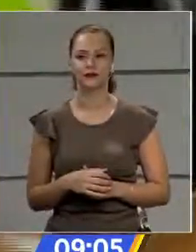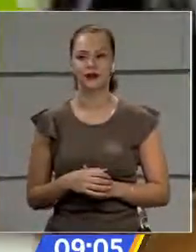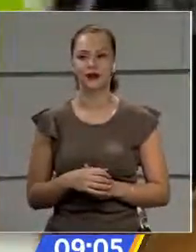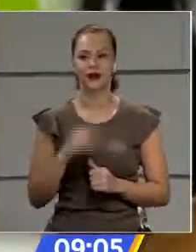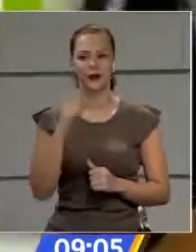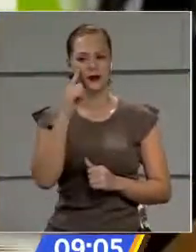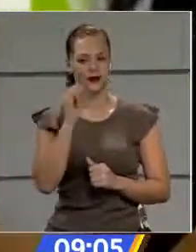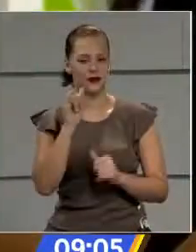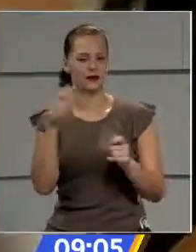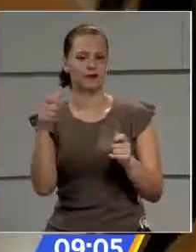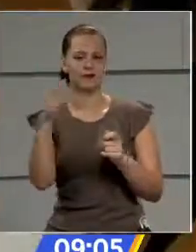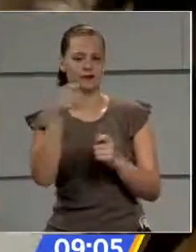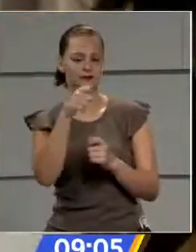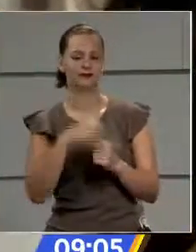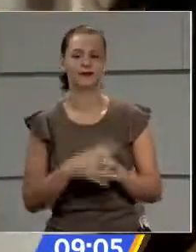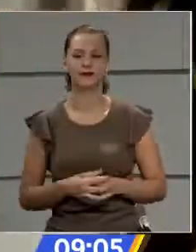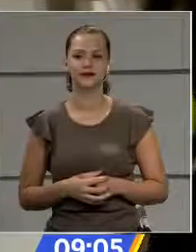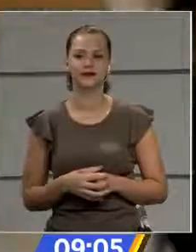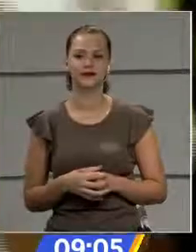por aquí, ya la puse al revés.